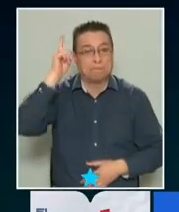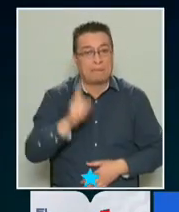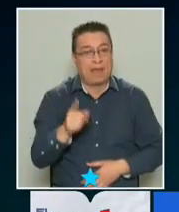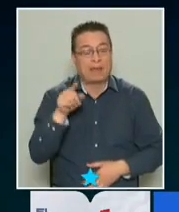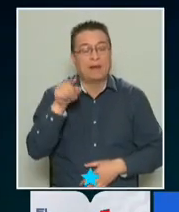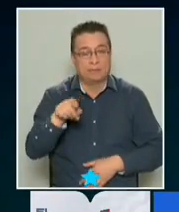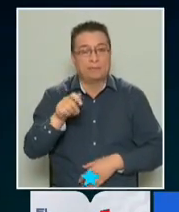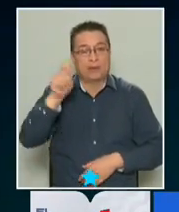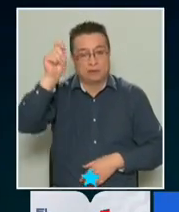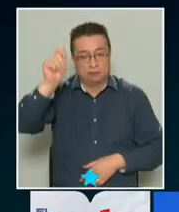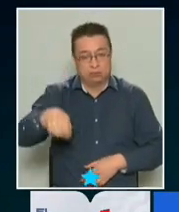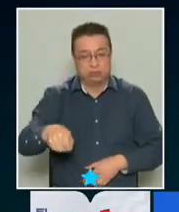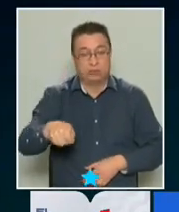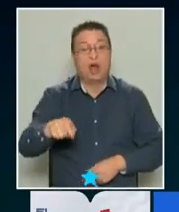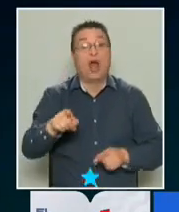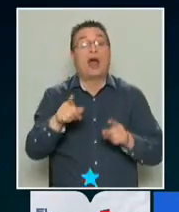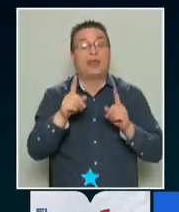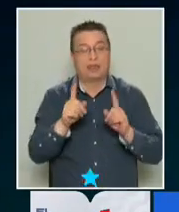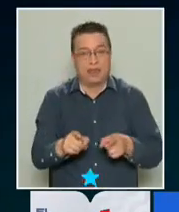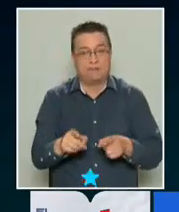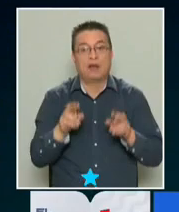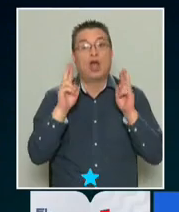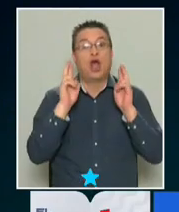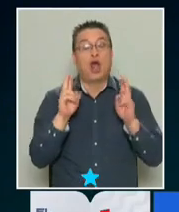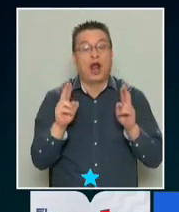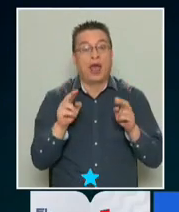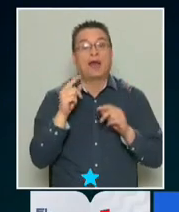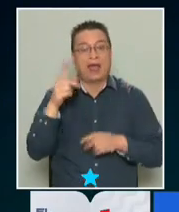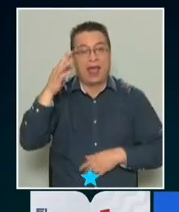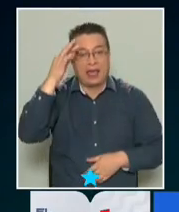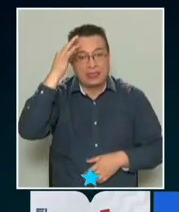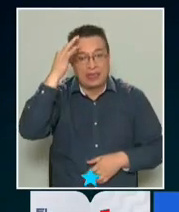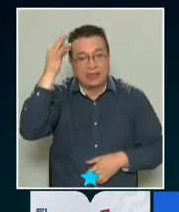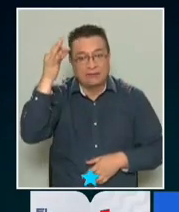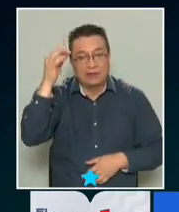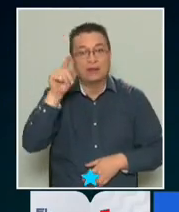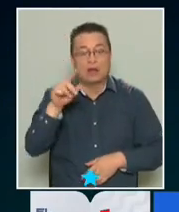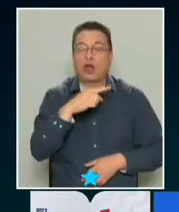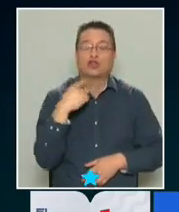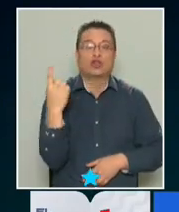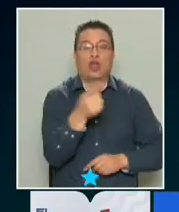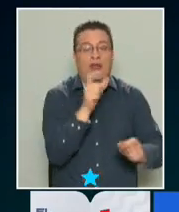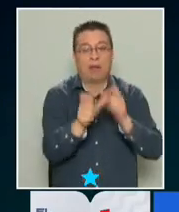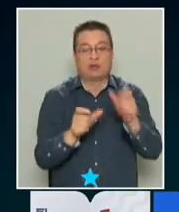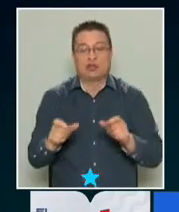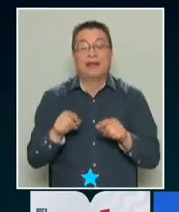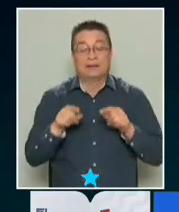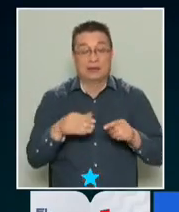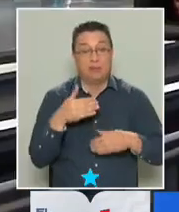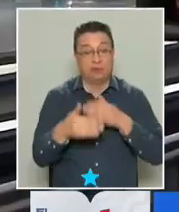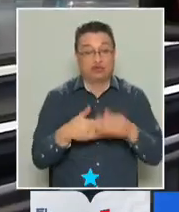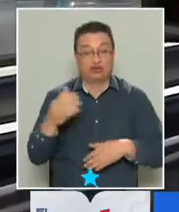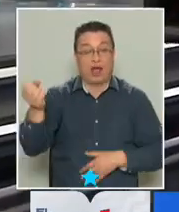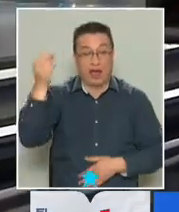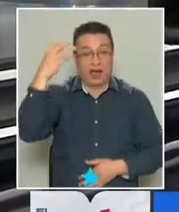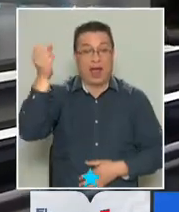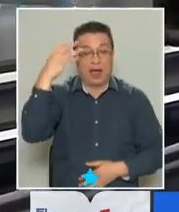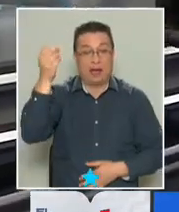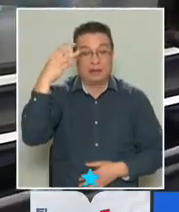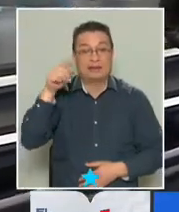que las sentencias sean ojalá y es la obligación entendible que sean entendidas por todas las que eso va a ser un proceso también de aprendizaje para